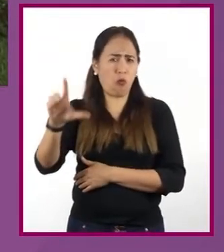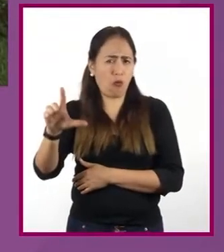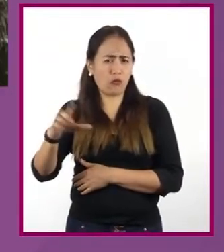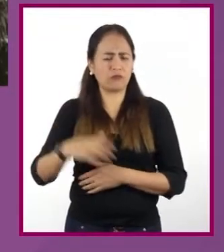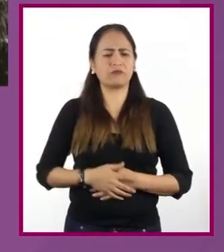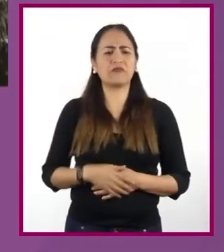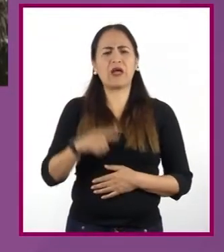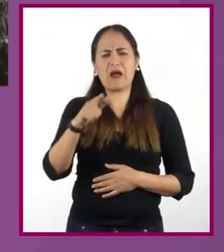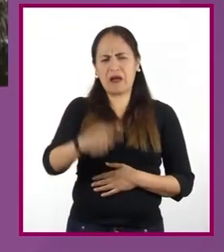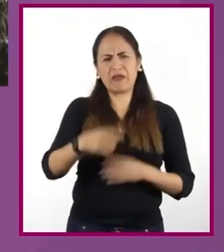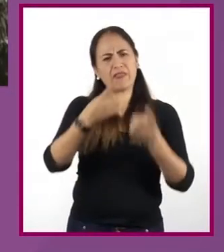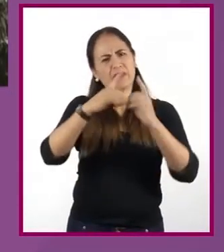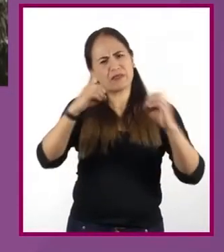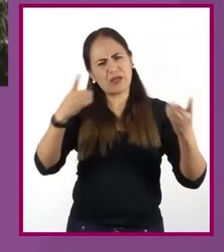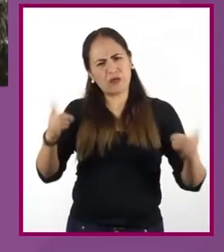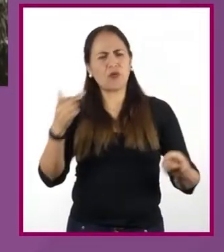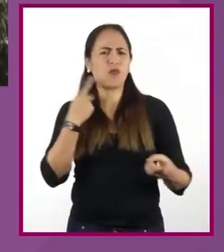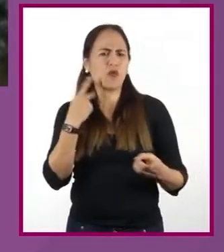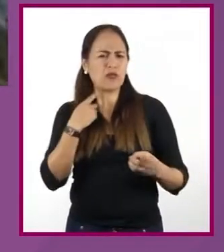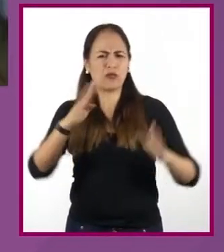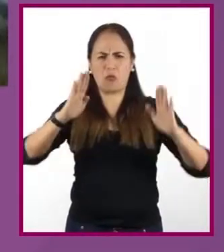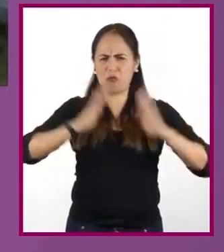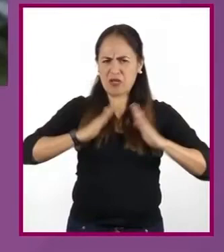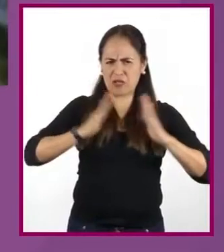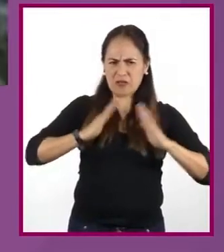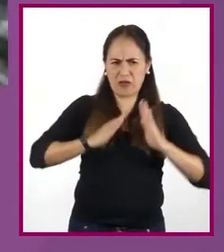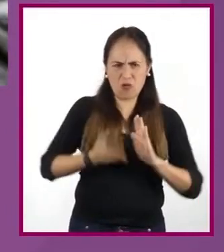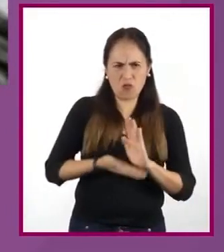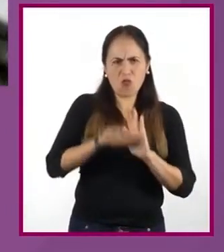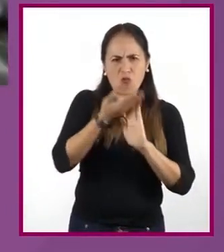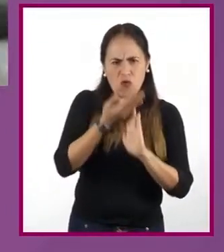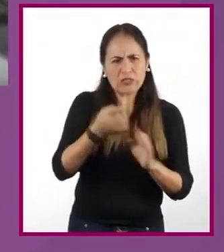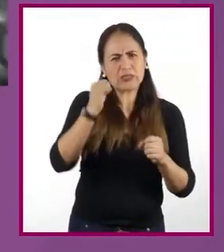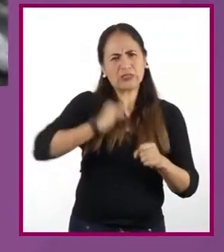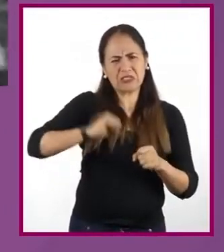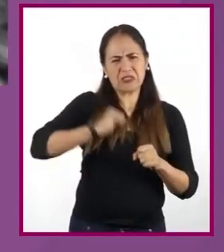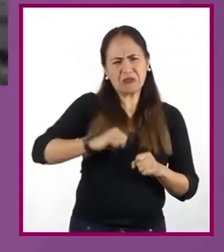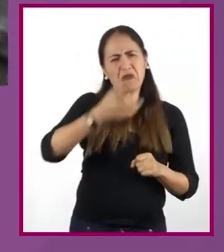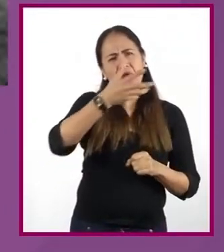político y militar podemos situarlo entre los siglos VI y X de nuestra era.